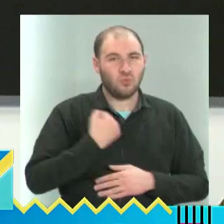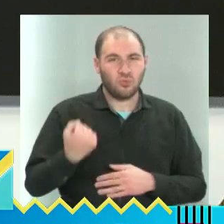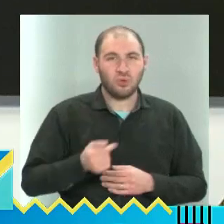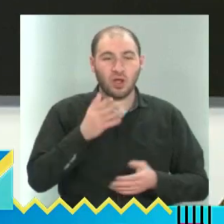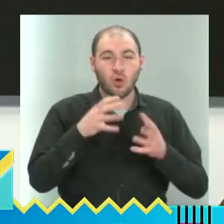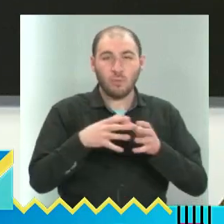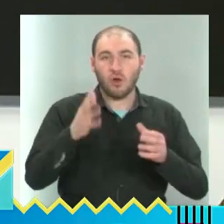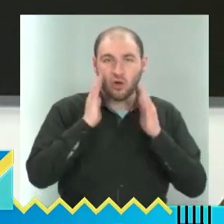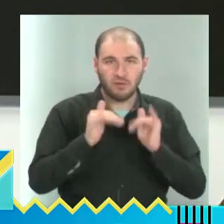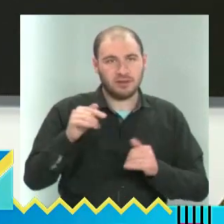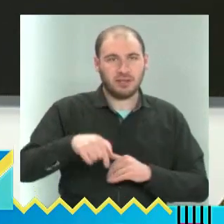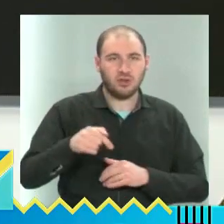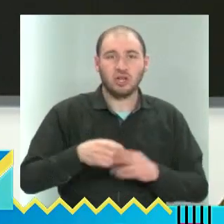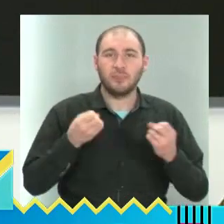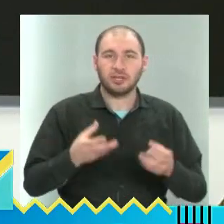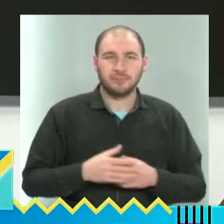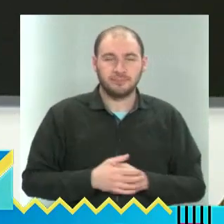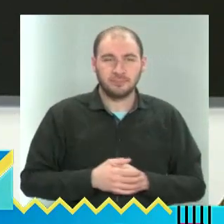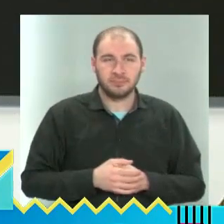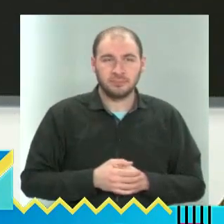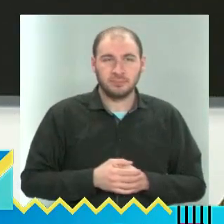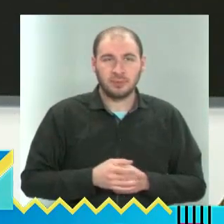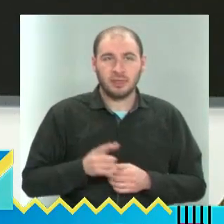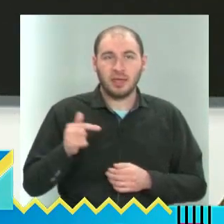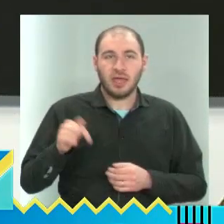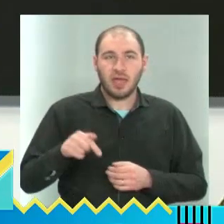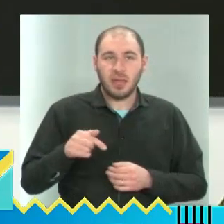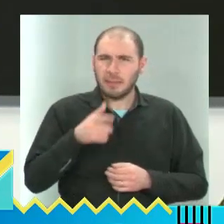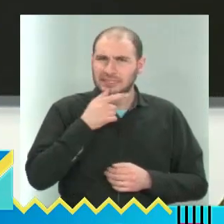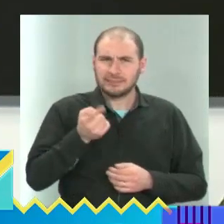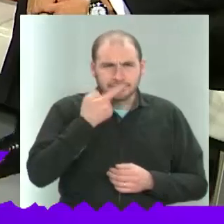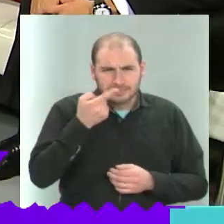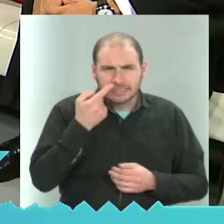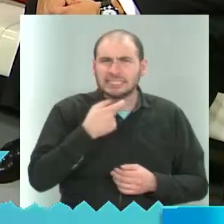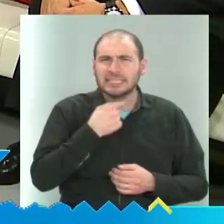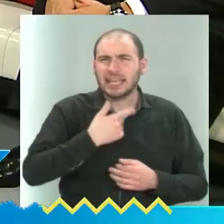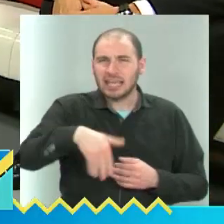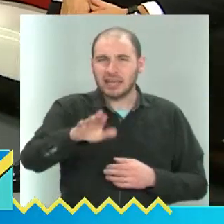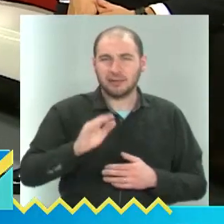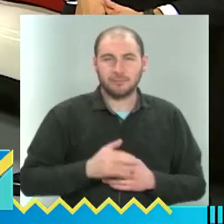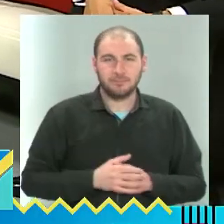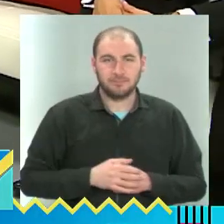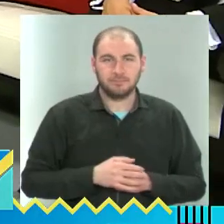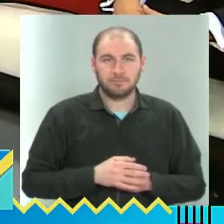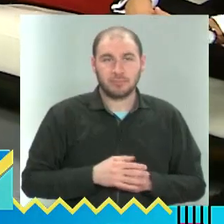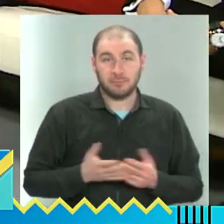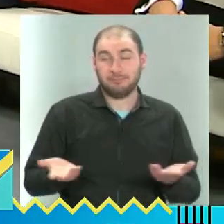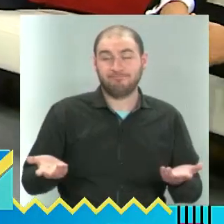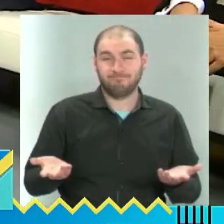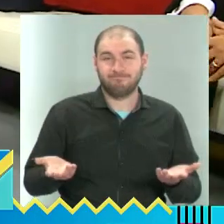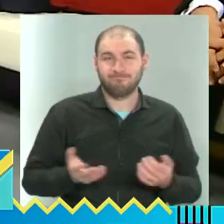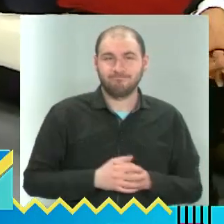los adolescentes hoy en día, porque justamente hay algo que creo que son las expectativas, que hace que